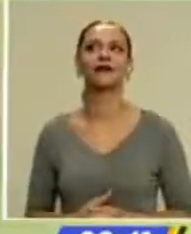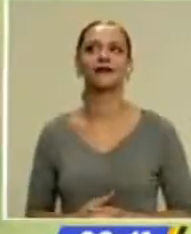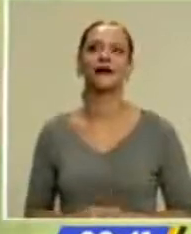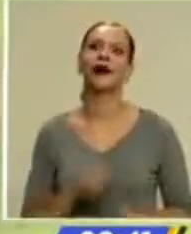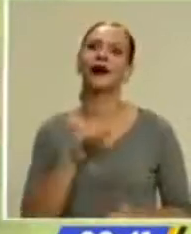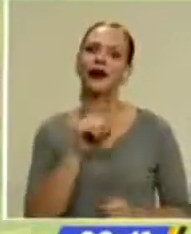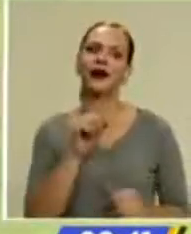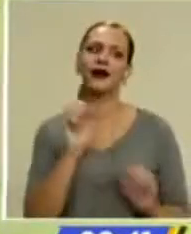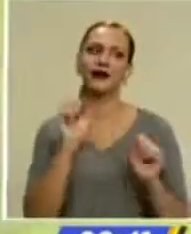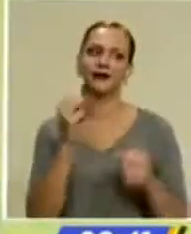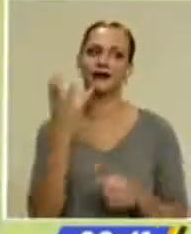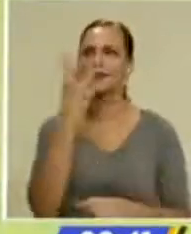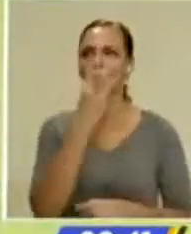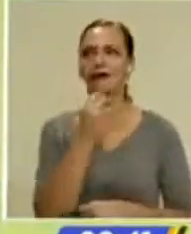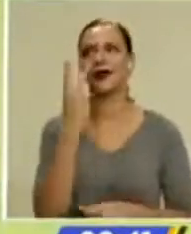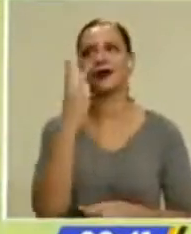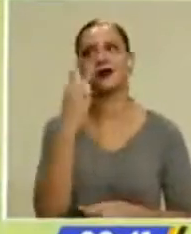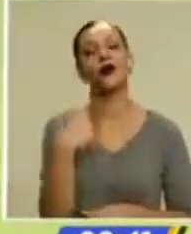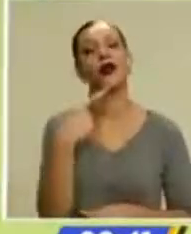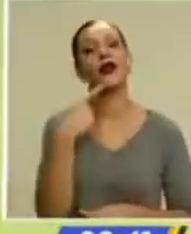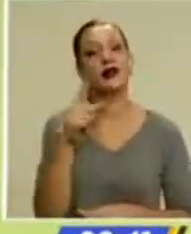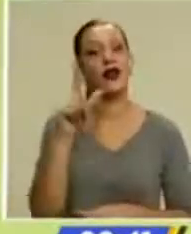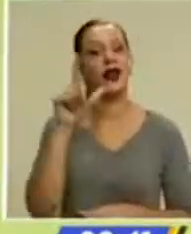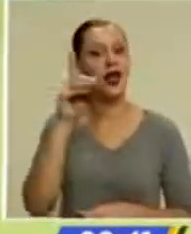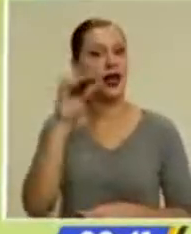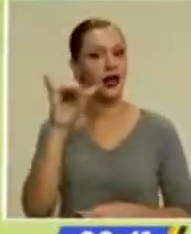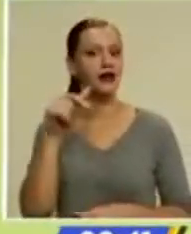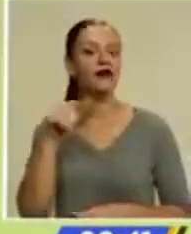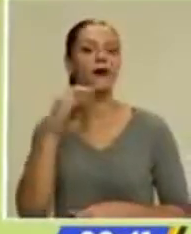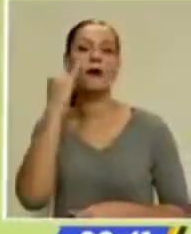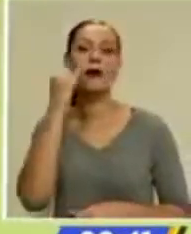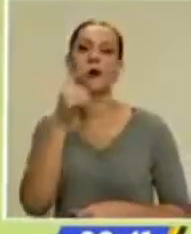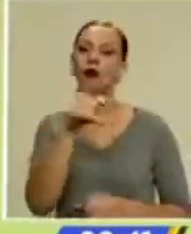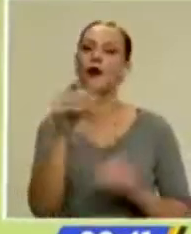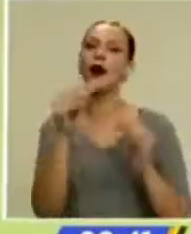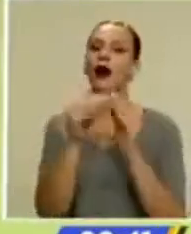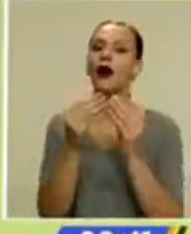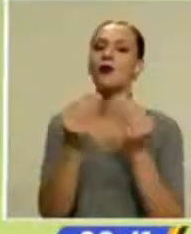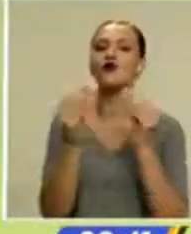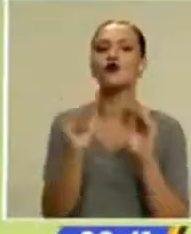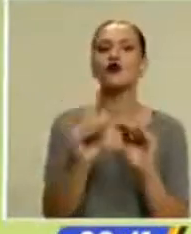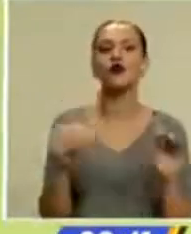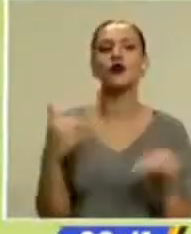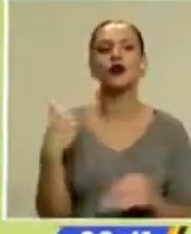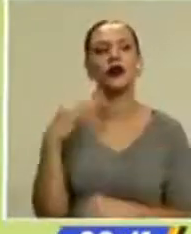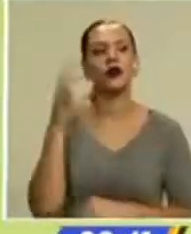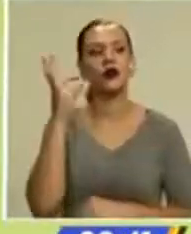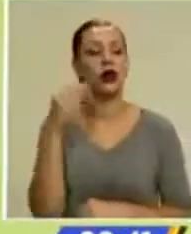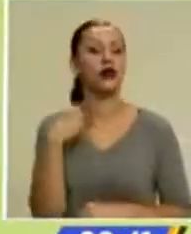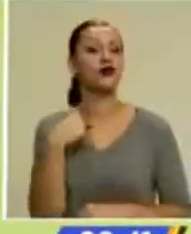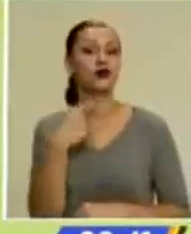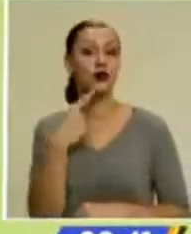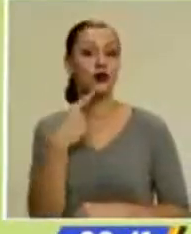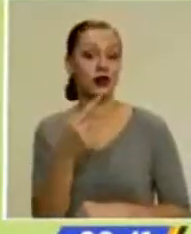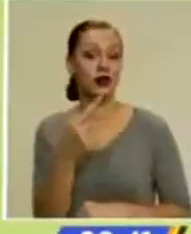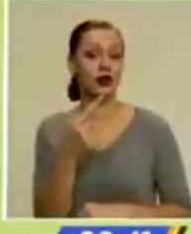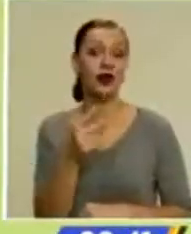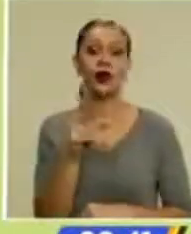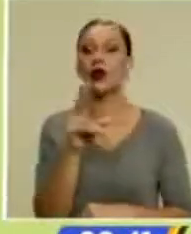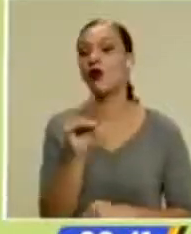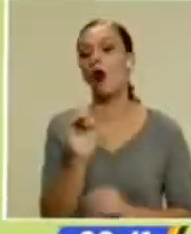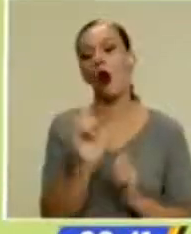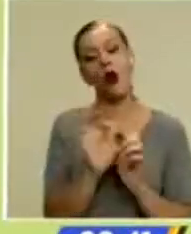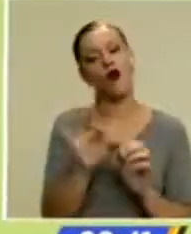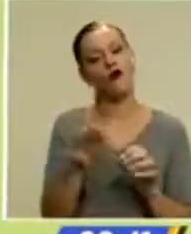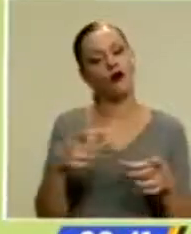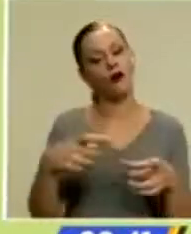Este Sergio es una belleza. Yo le dije a Lady y me imagino que deben haber en casa un montón de niños y niñas. Y les voy a decir, esta que también saben. No quedó con